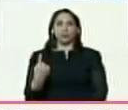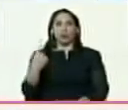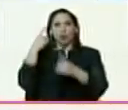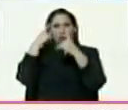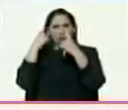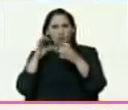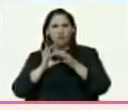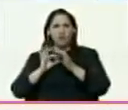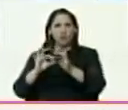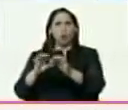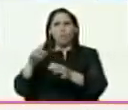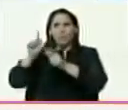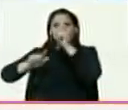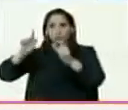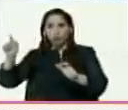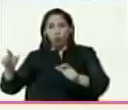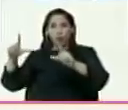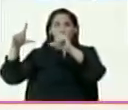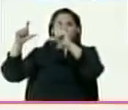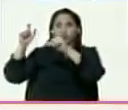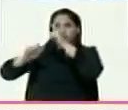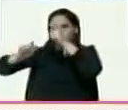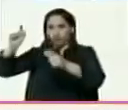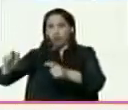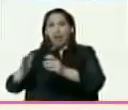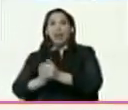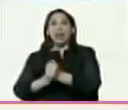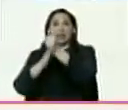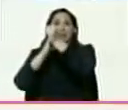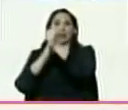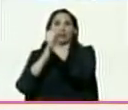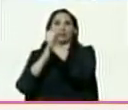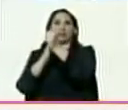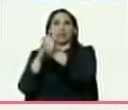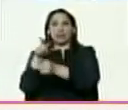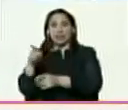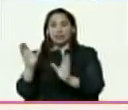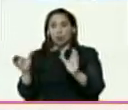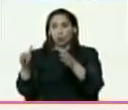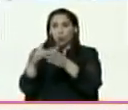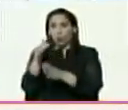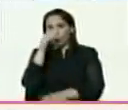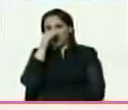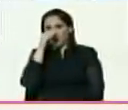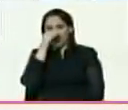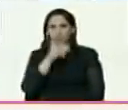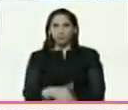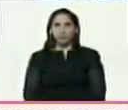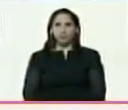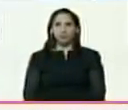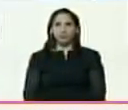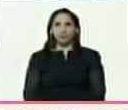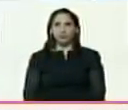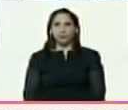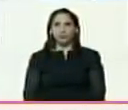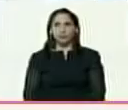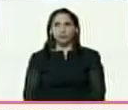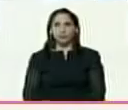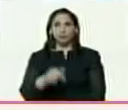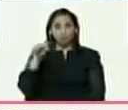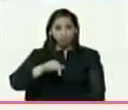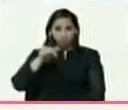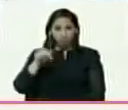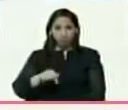que las personas que aparecen en las fotos son los líderes de este grupo criminal aquí